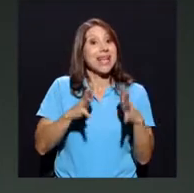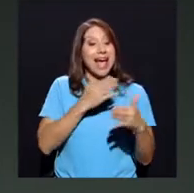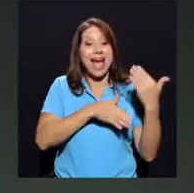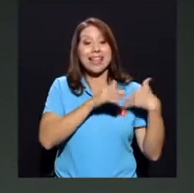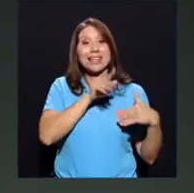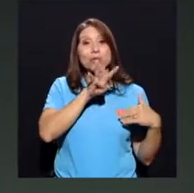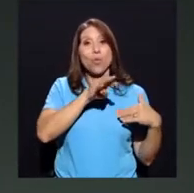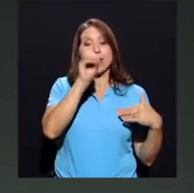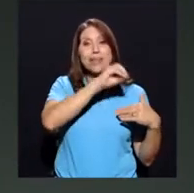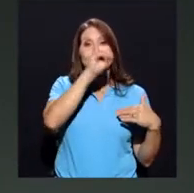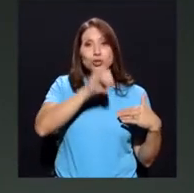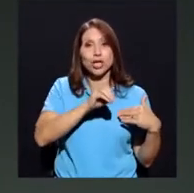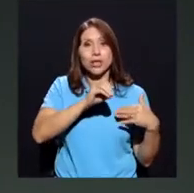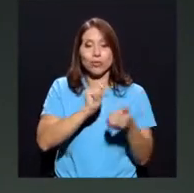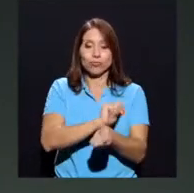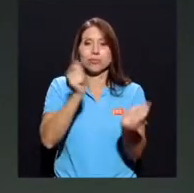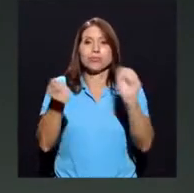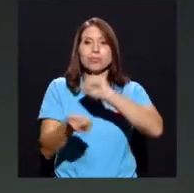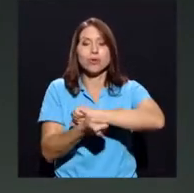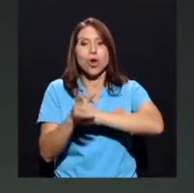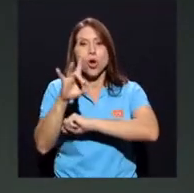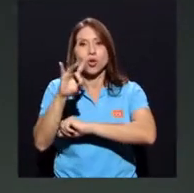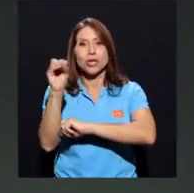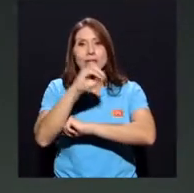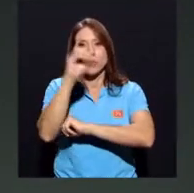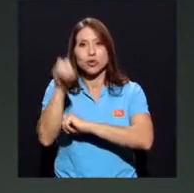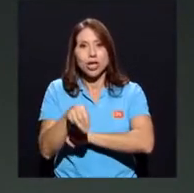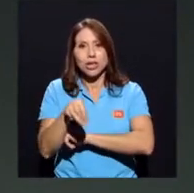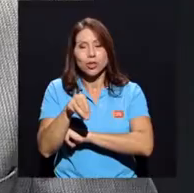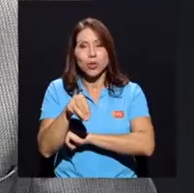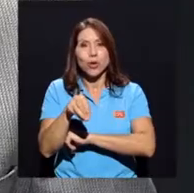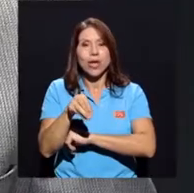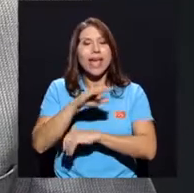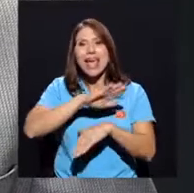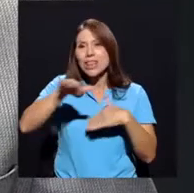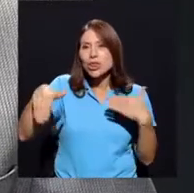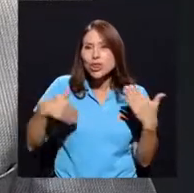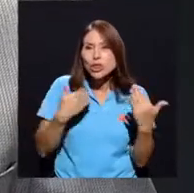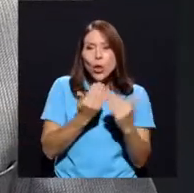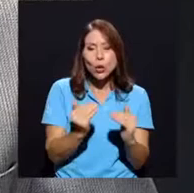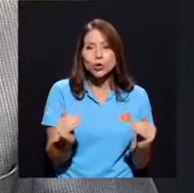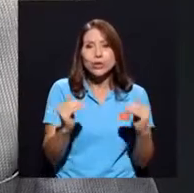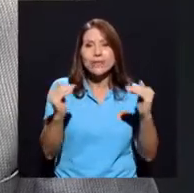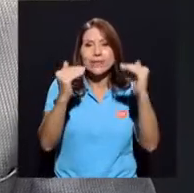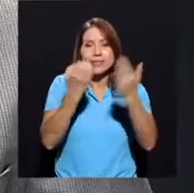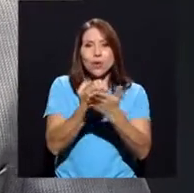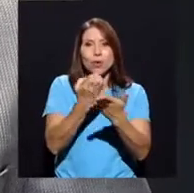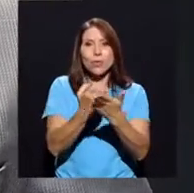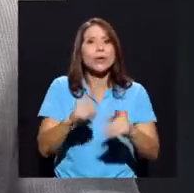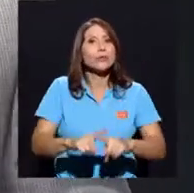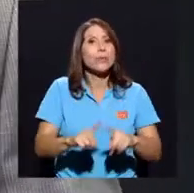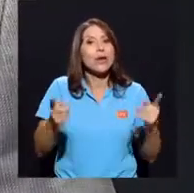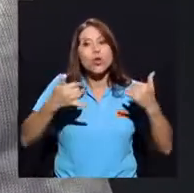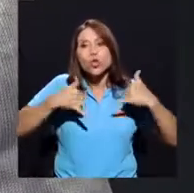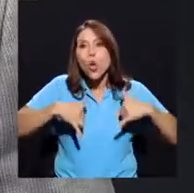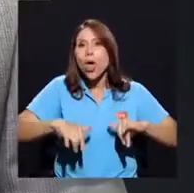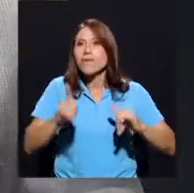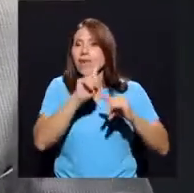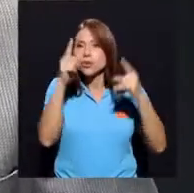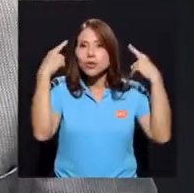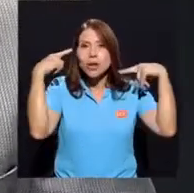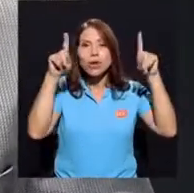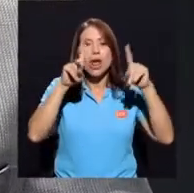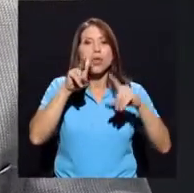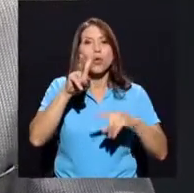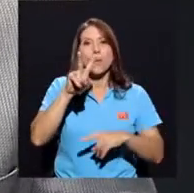ciento al 80 por ciento pero y en todos los estratos económicos se importarán señala lópez susín pero no se ha alcanzado todavía el 20 por ciento de